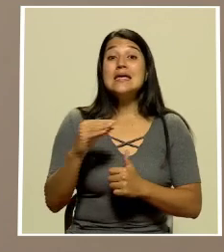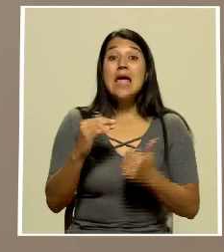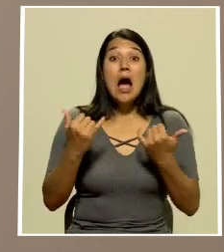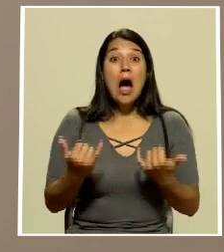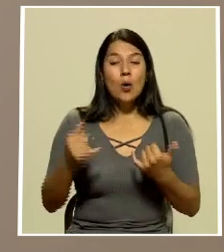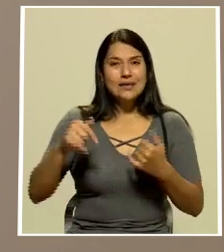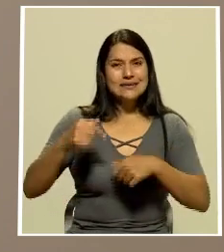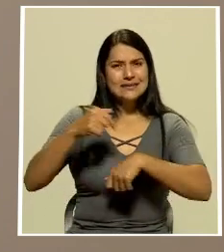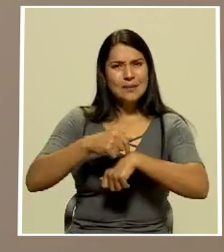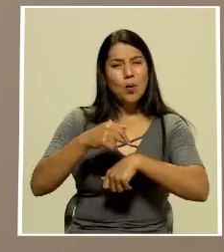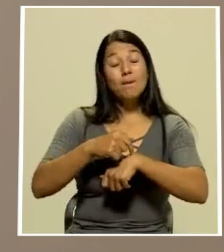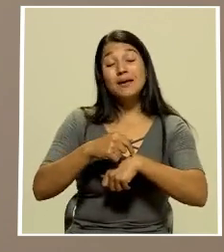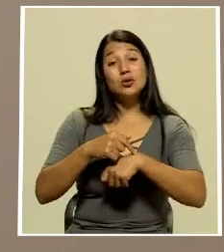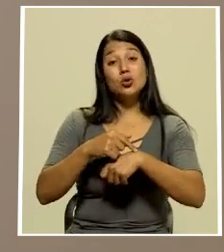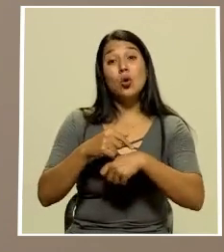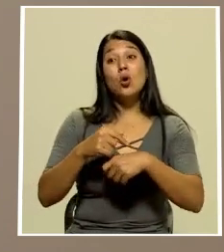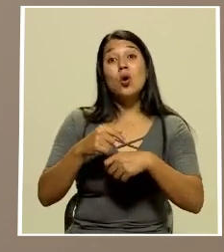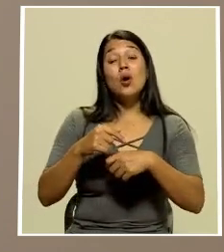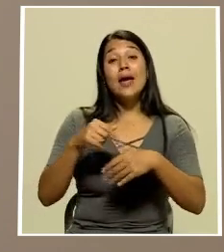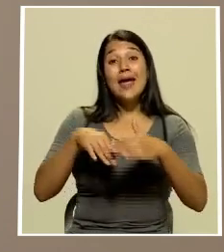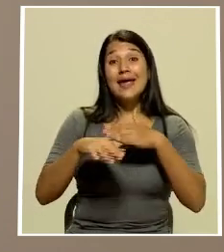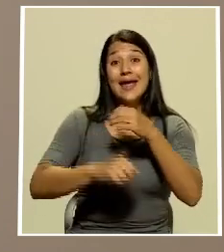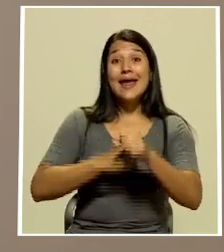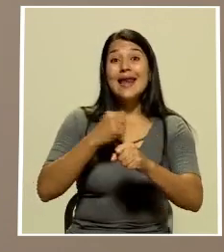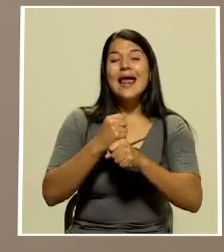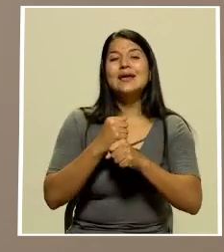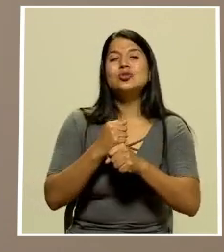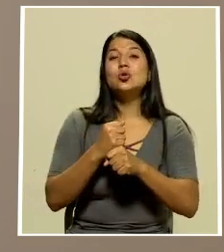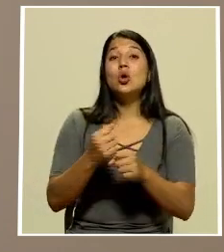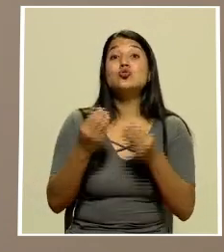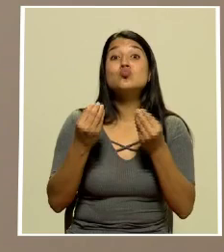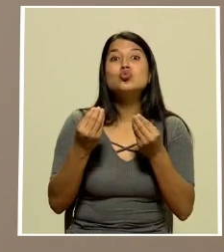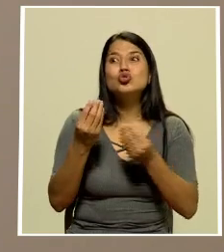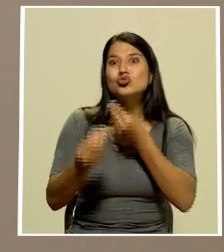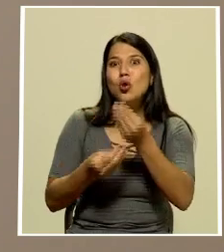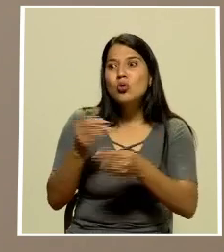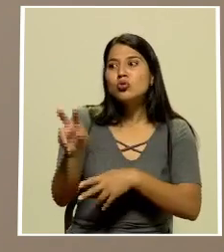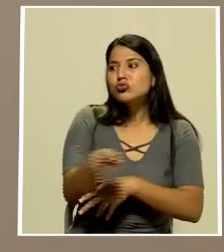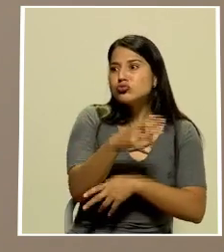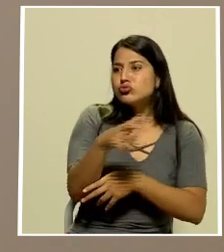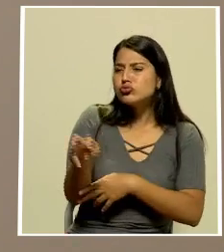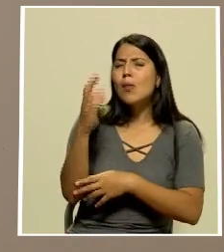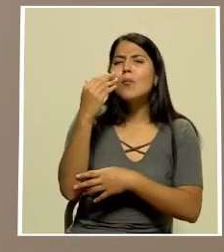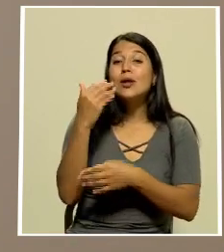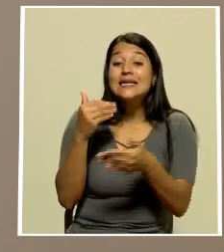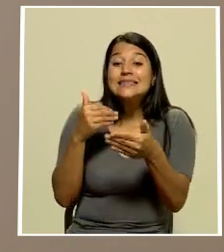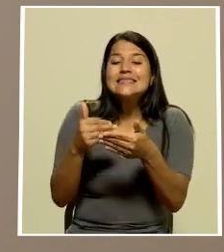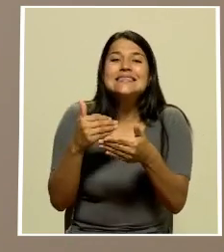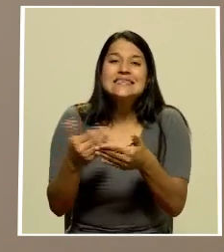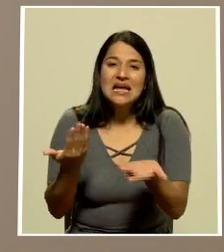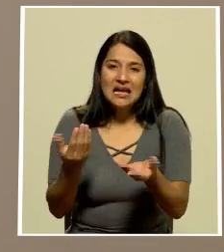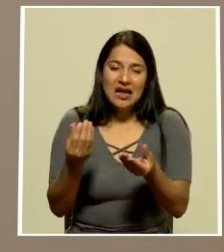momento de mayor consumo en el año, porque vienen las fiestas, porque la mayoría de los países de la región